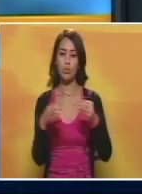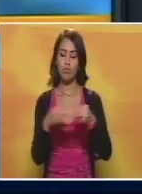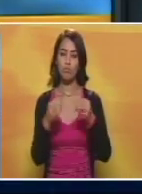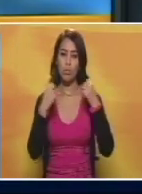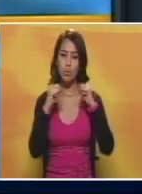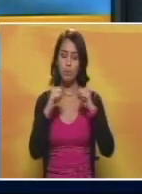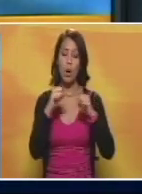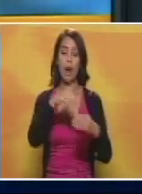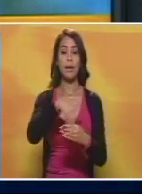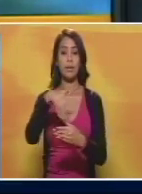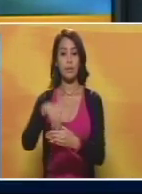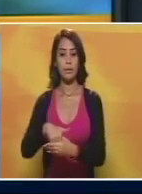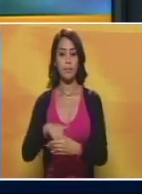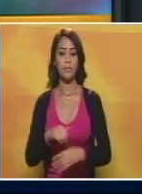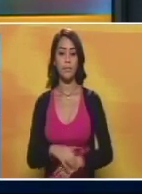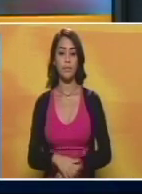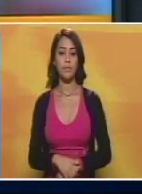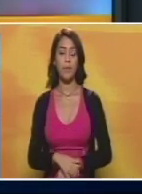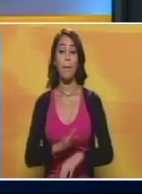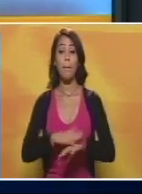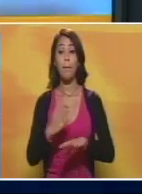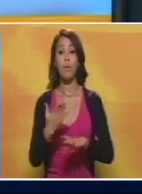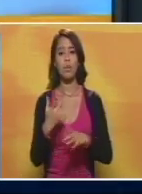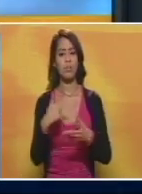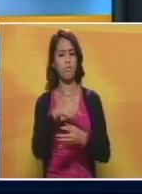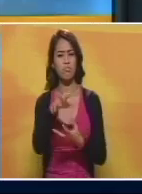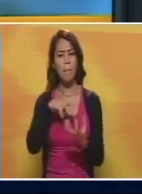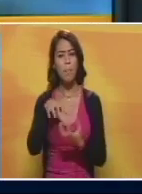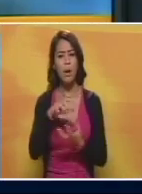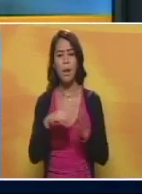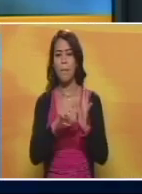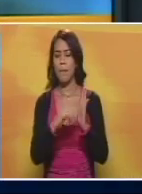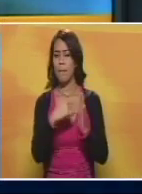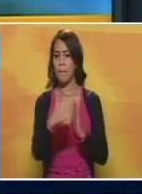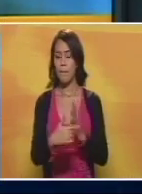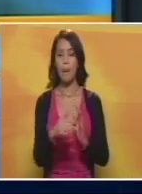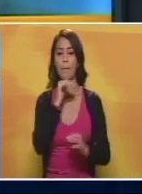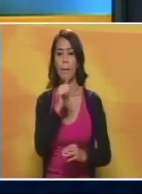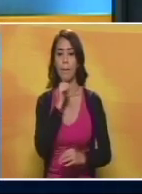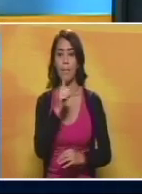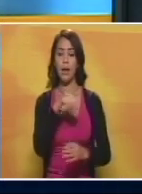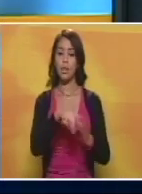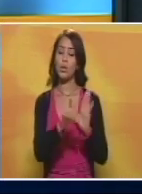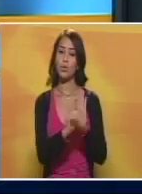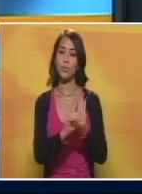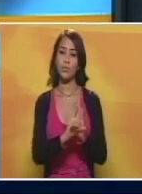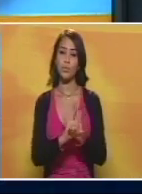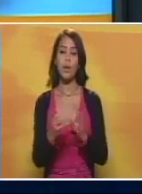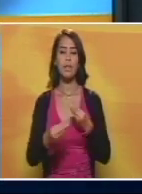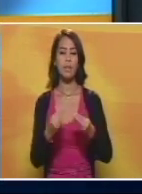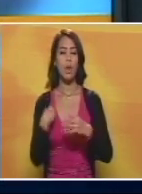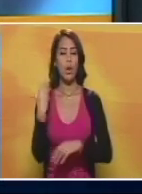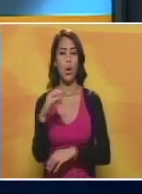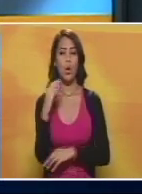y que desde la unidad el llamado es a no participar si no hay garantías. La oposición no tiene candidato. El señor Henry Falcón es